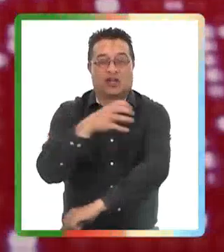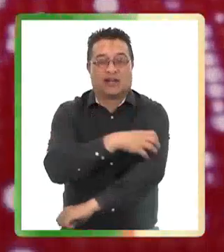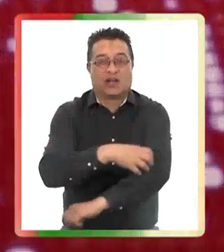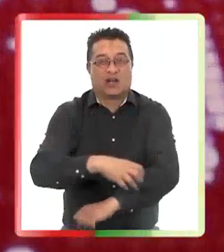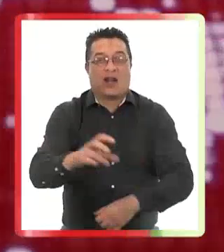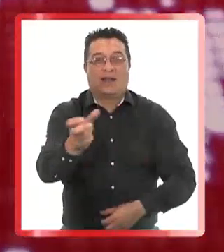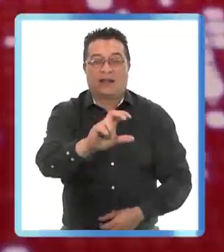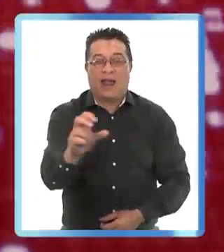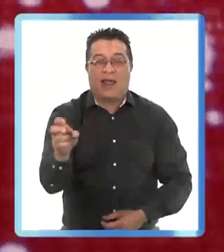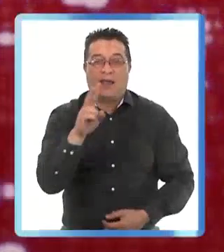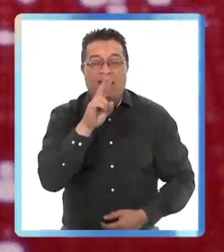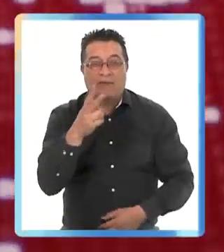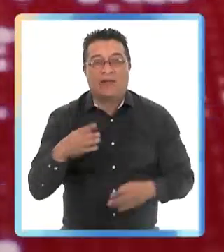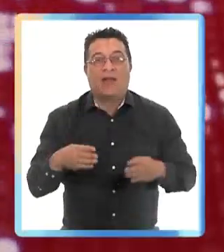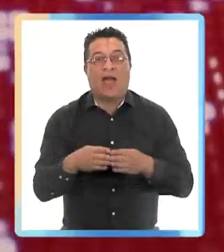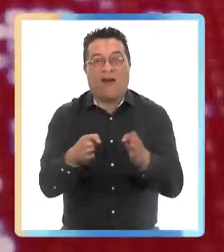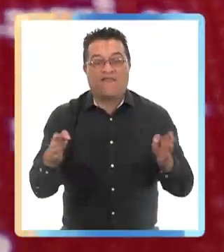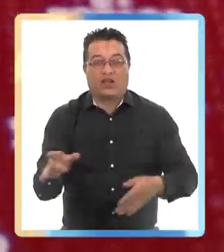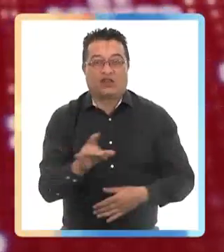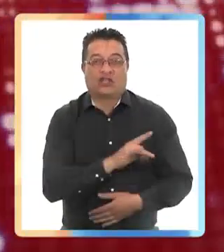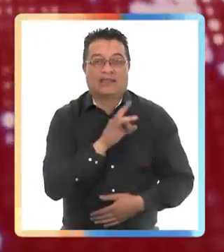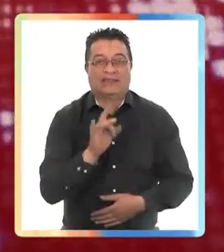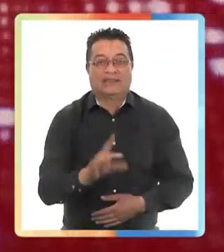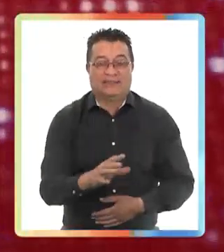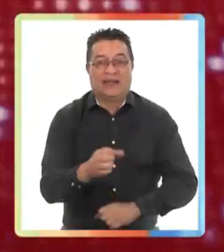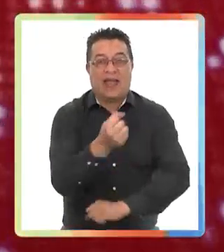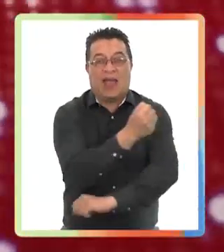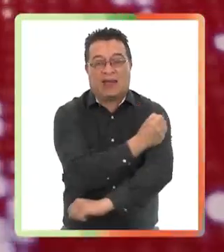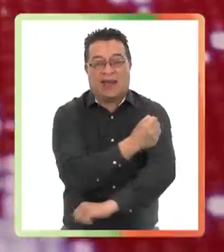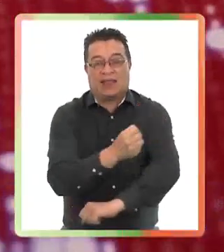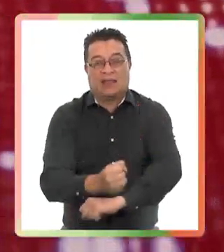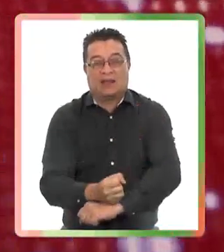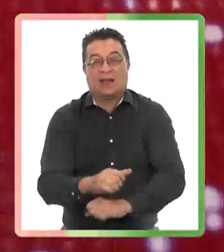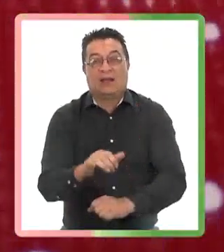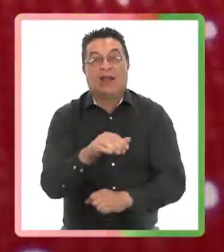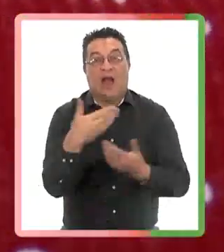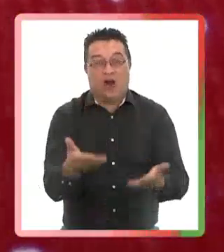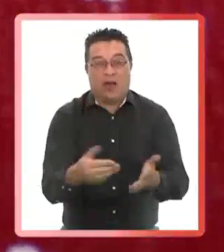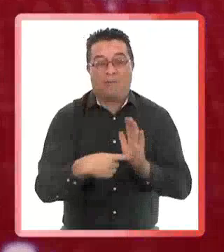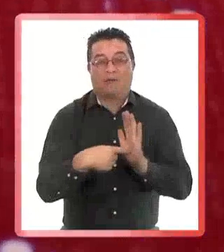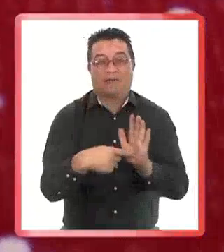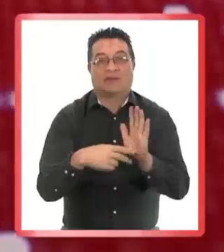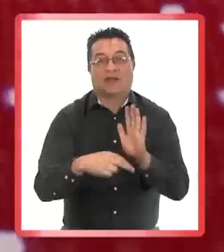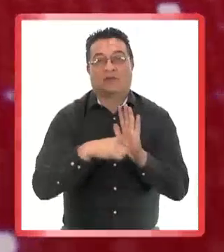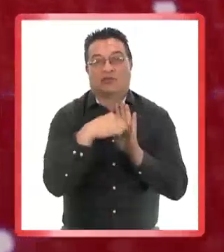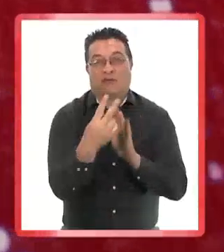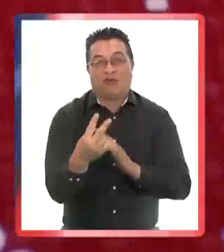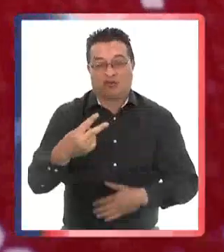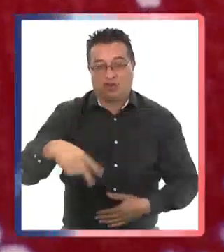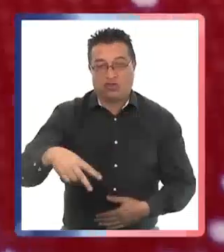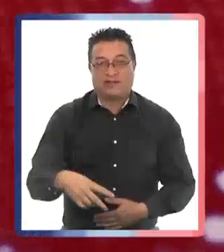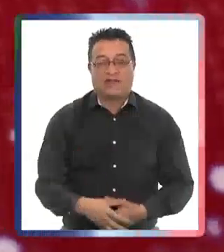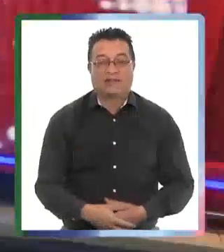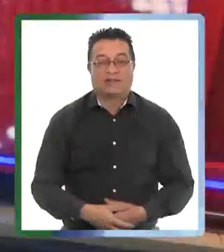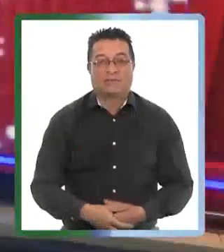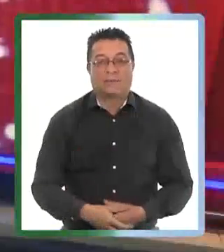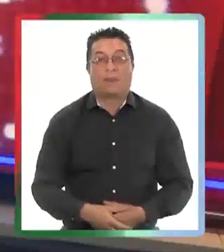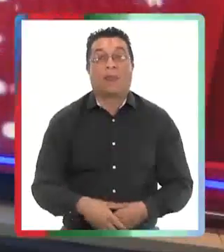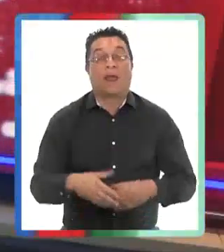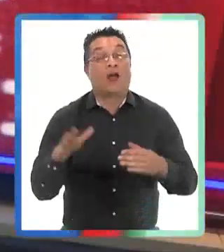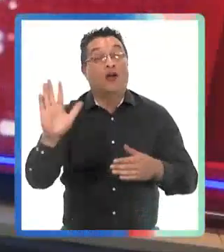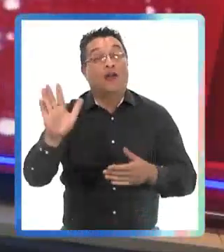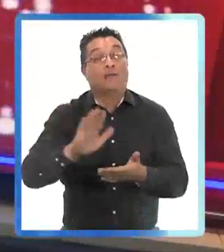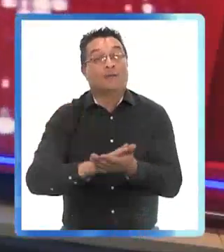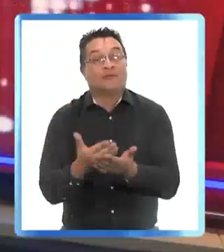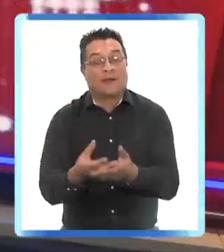Asociación Regional de Canales de Televisión de Señal Abierta de Chile, Arcatel, presenta Portavoz Noticias. Hola,